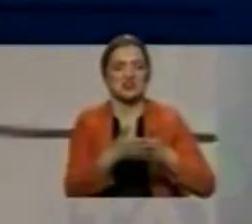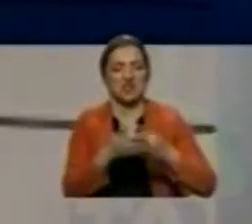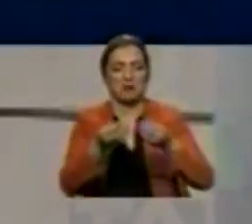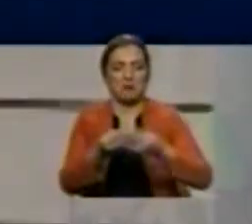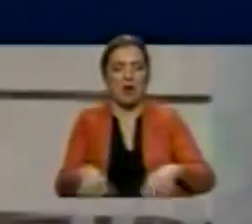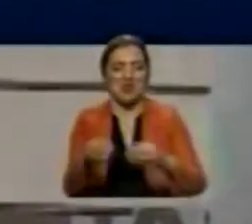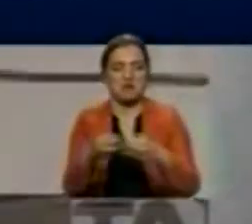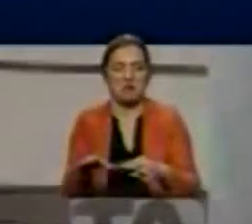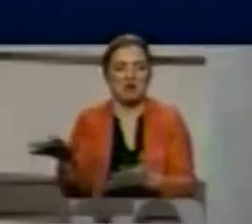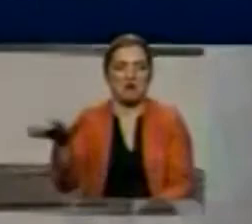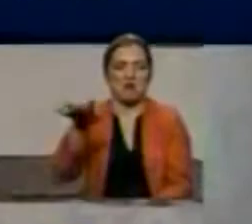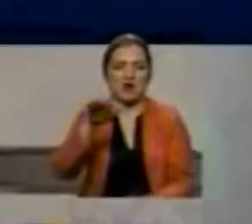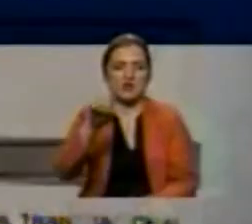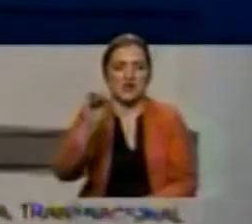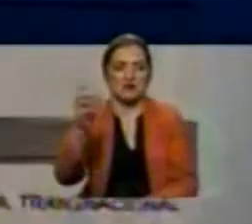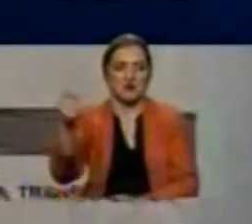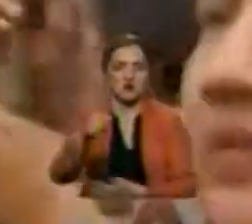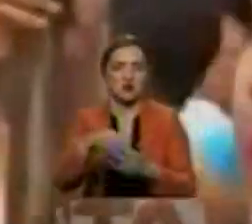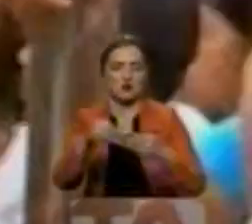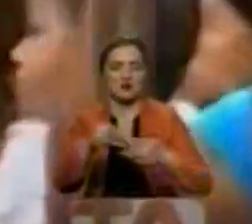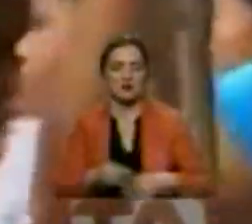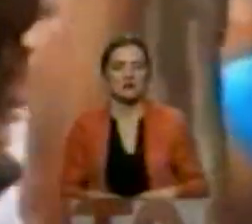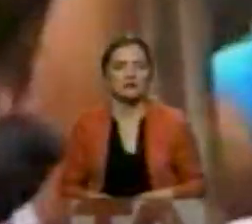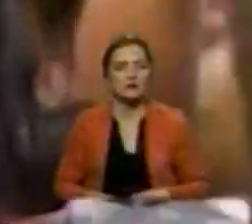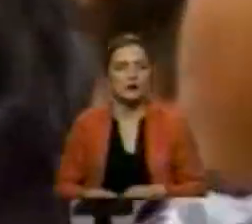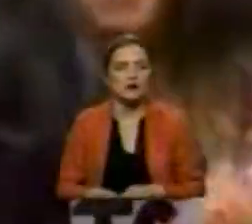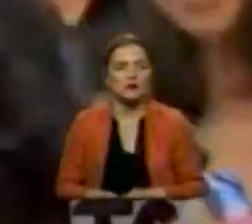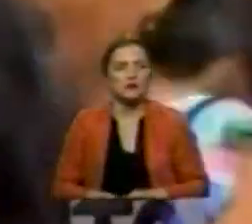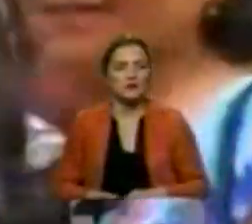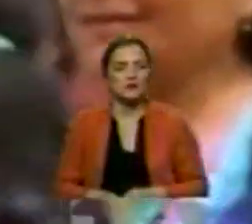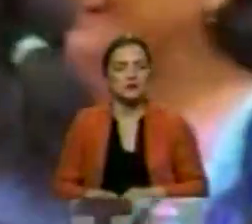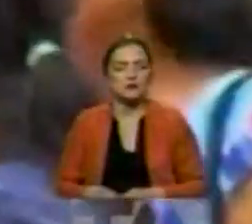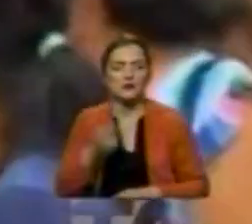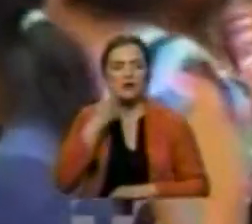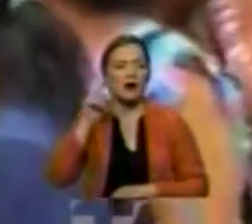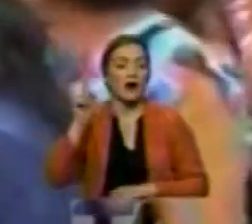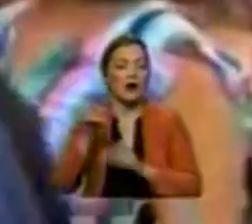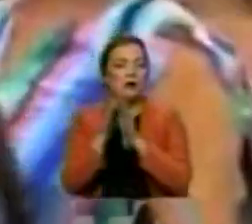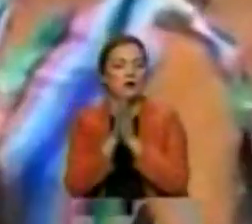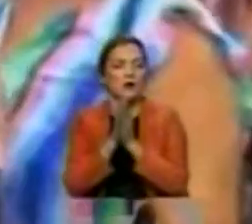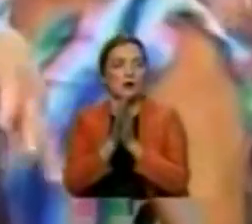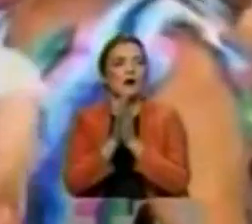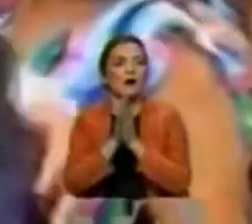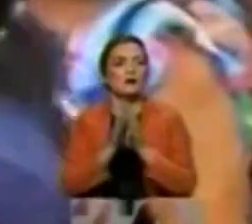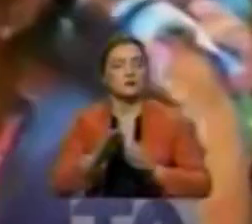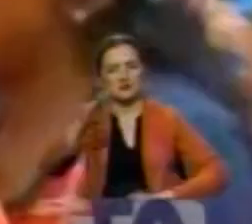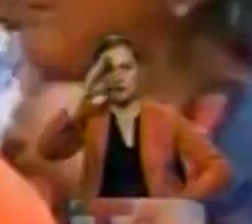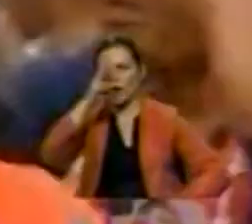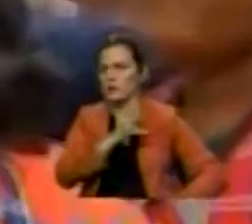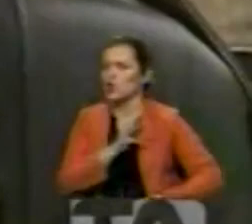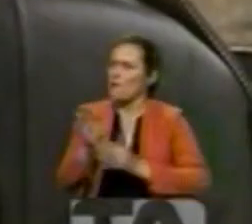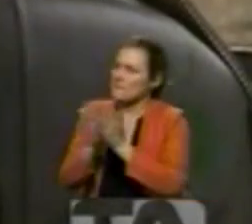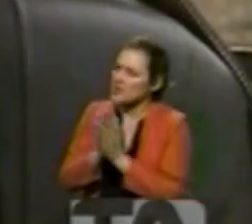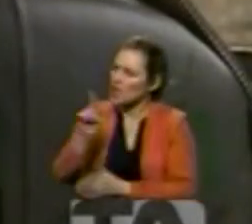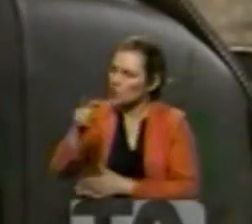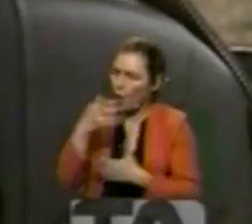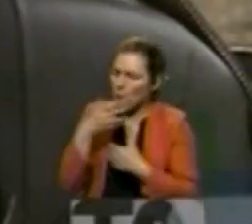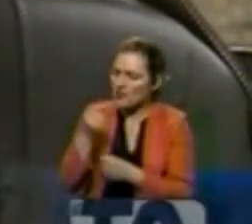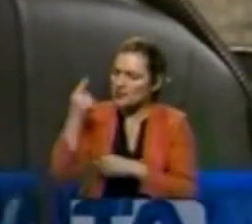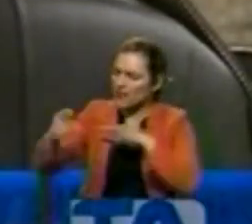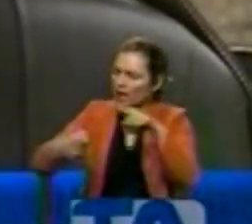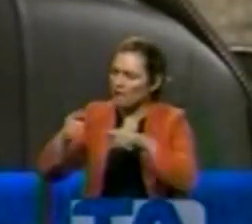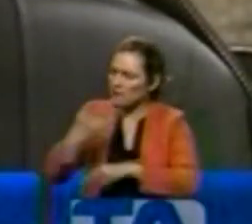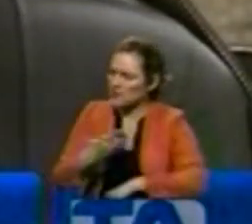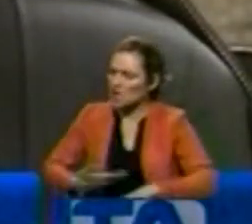de exportar 100 millones de dólares. Además, menciona que Vargas pidió a las Fuerzas Armadas no obedecer las órdenes del jefe de